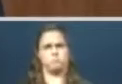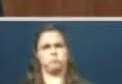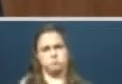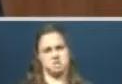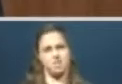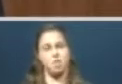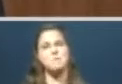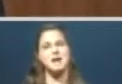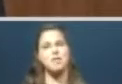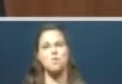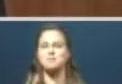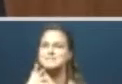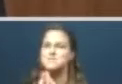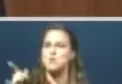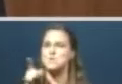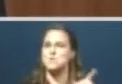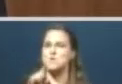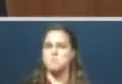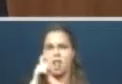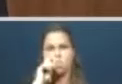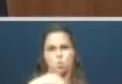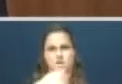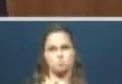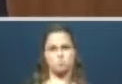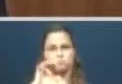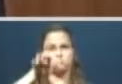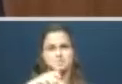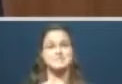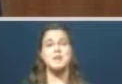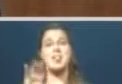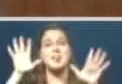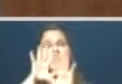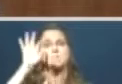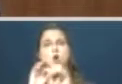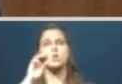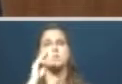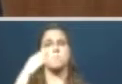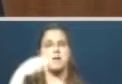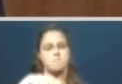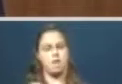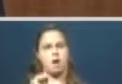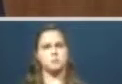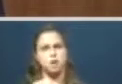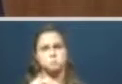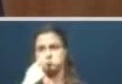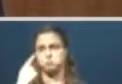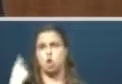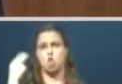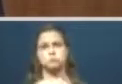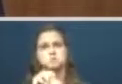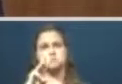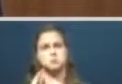elementos de atractivo de nuestro turismo que supone el 10 por ciento del pib de castilla y león' y que ha tenido un buen comportamiento en 2013